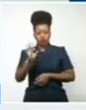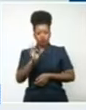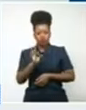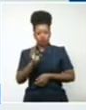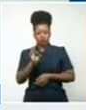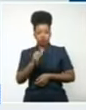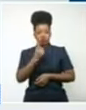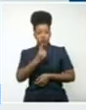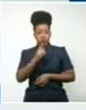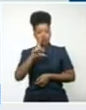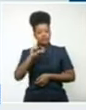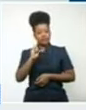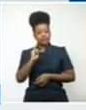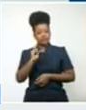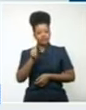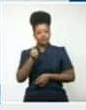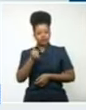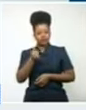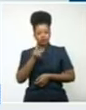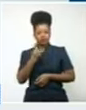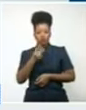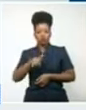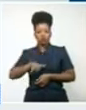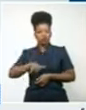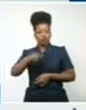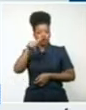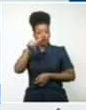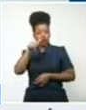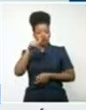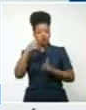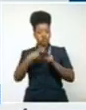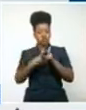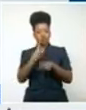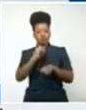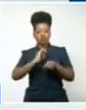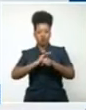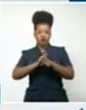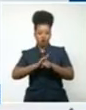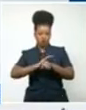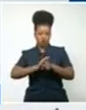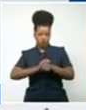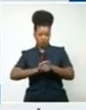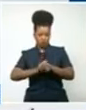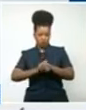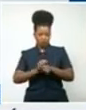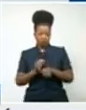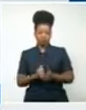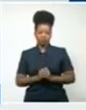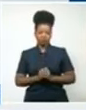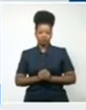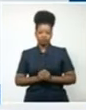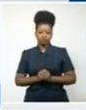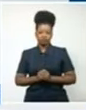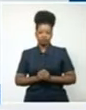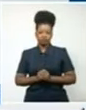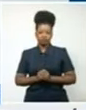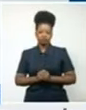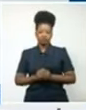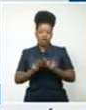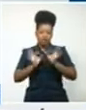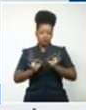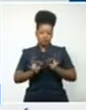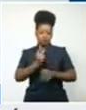Lisa, 1 de Boyeros y 1 de Arroyo Naranjo. Así son la distribución por